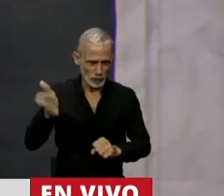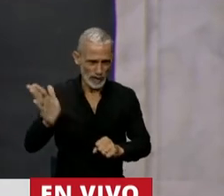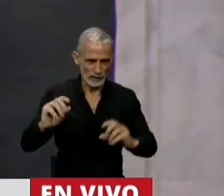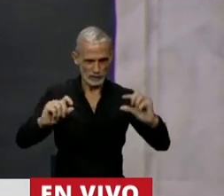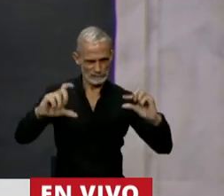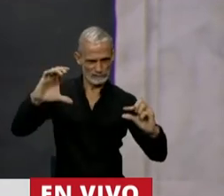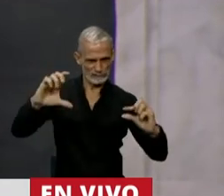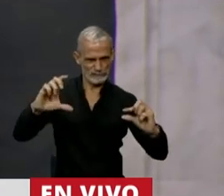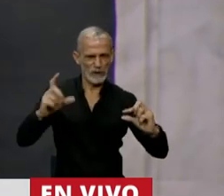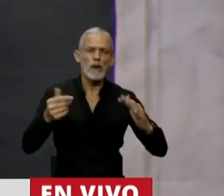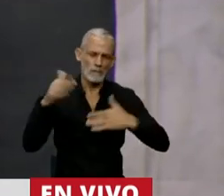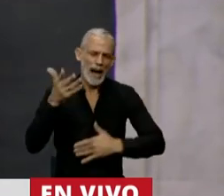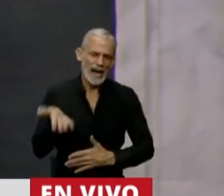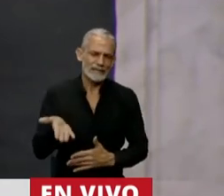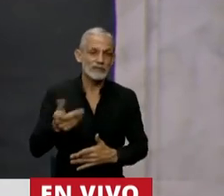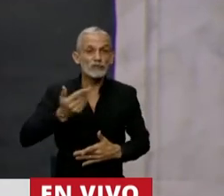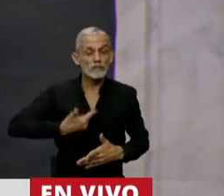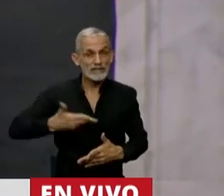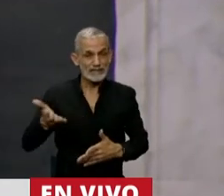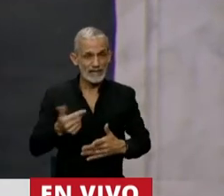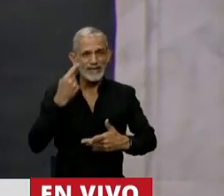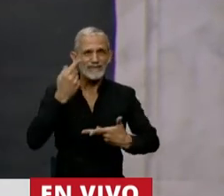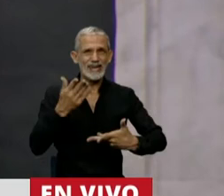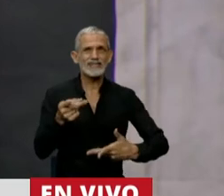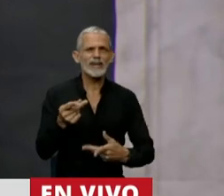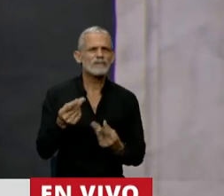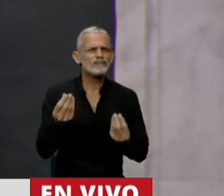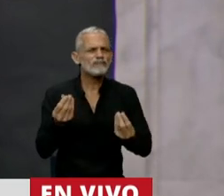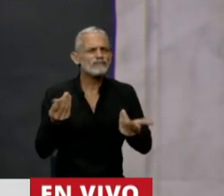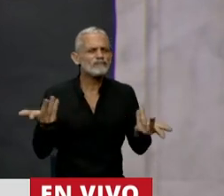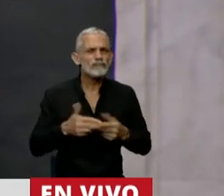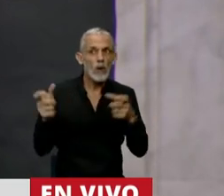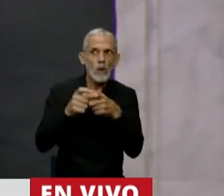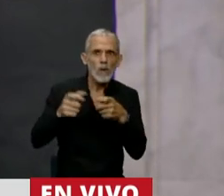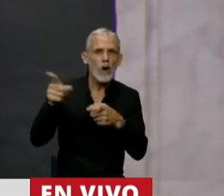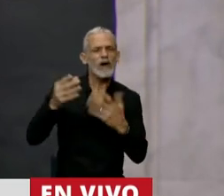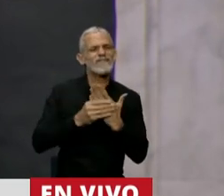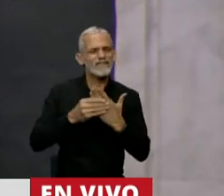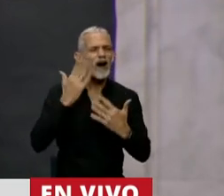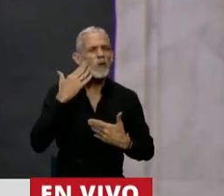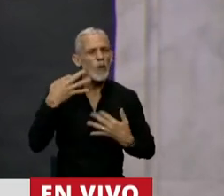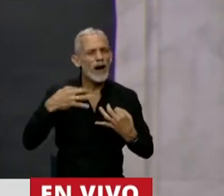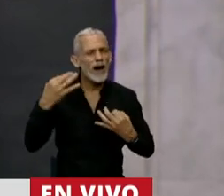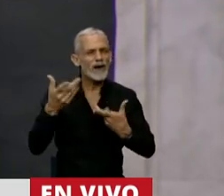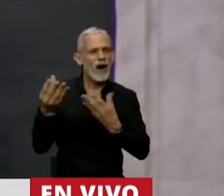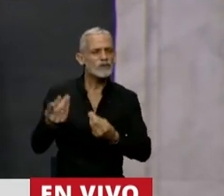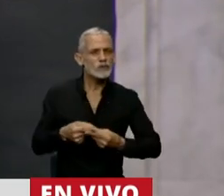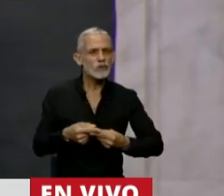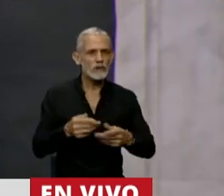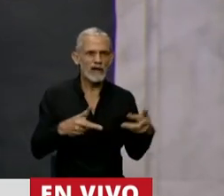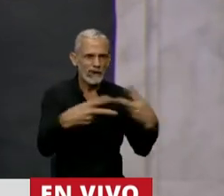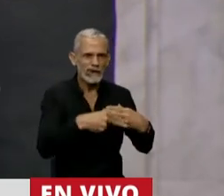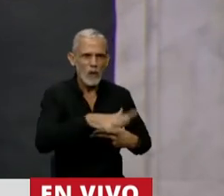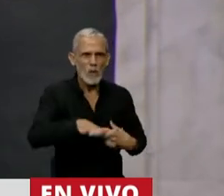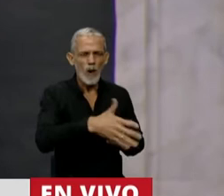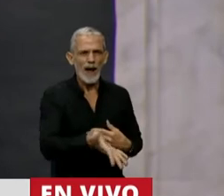va a ser mucho más, por supuesto. Entonces, presidente, fíjese qué sensible frente a los bonistas que es el ministro y tan ajustador con